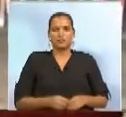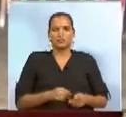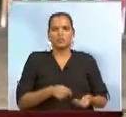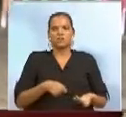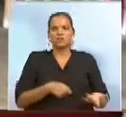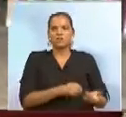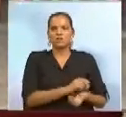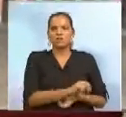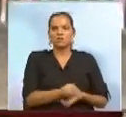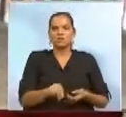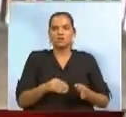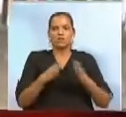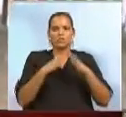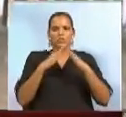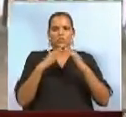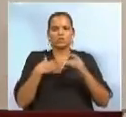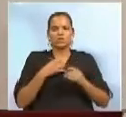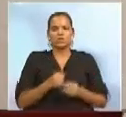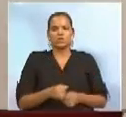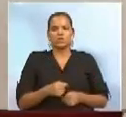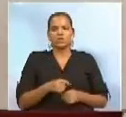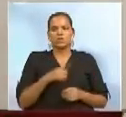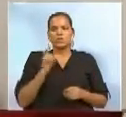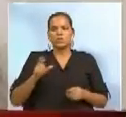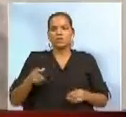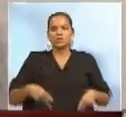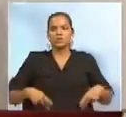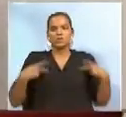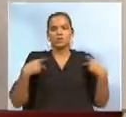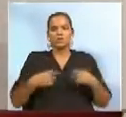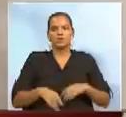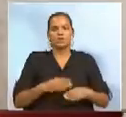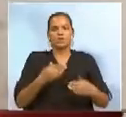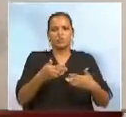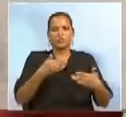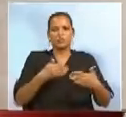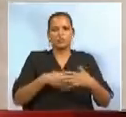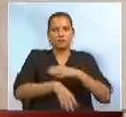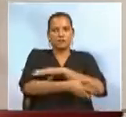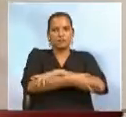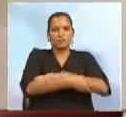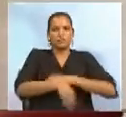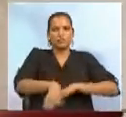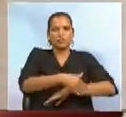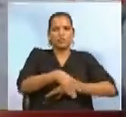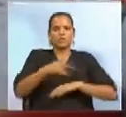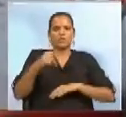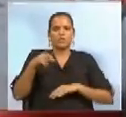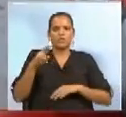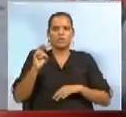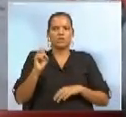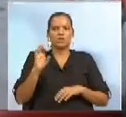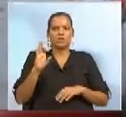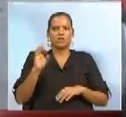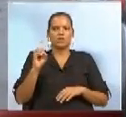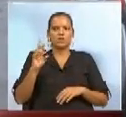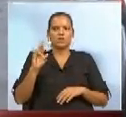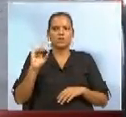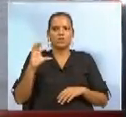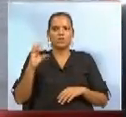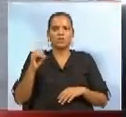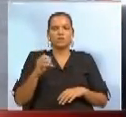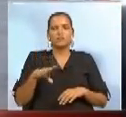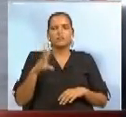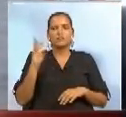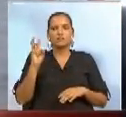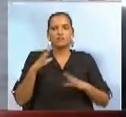Sacando el lodo de sus hogares, estaban ciudadanos que habitan frente al malecón de Las Palmas, en la calle Puerto Rico, donde cerca de 6 viviendas